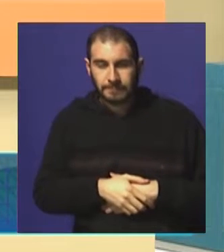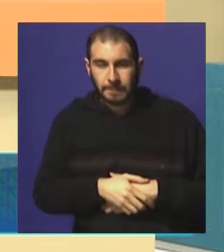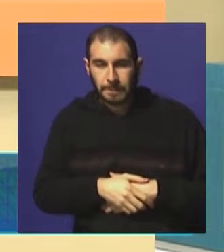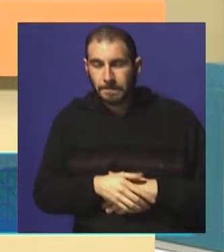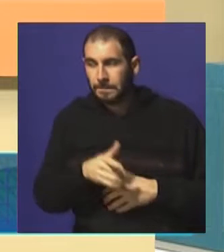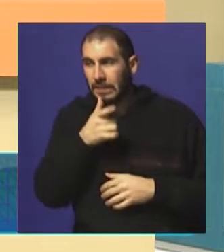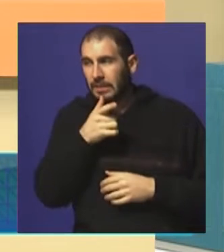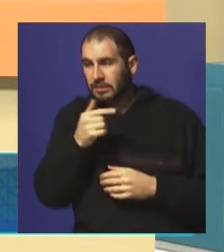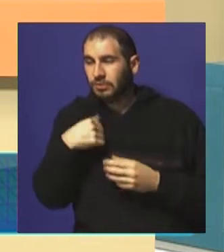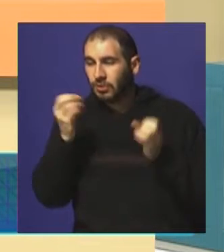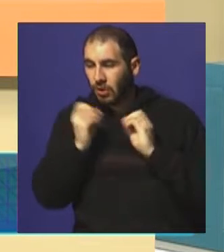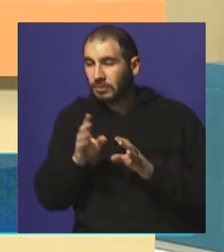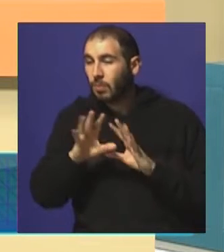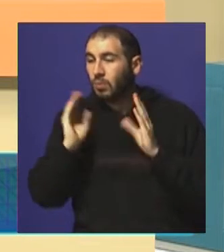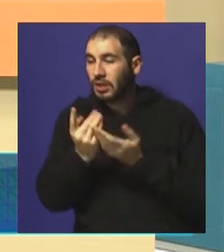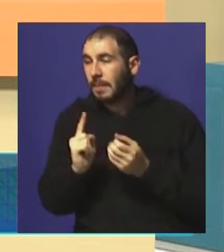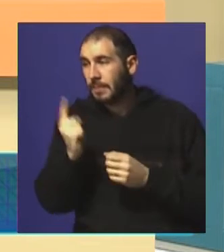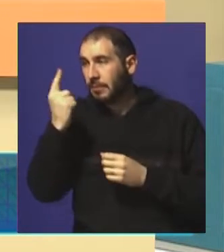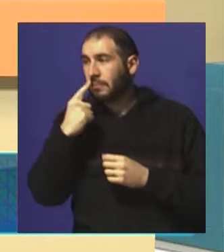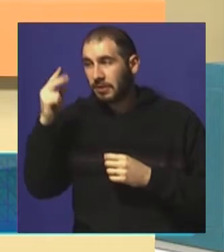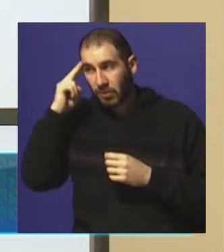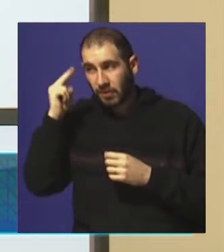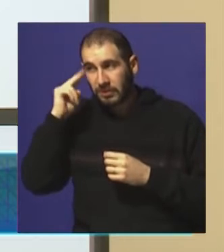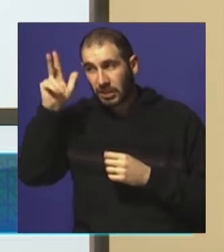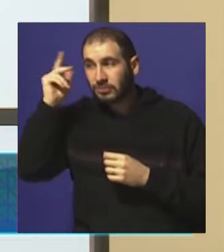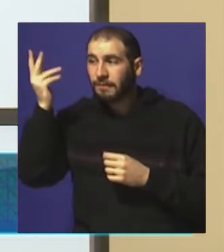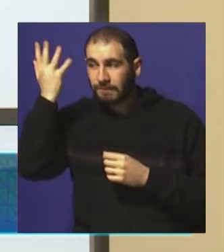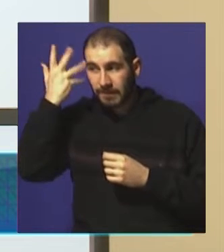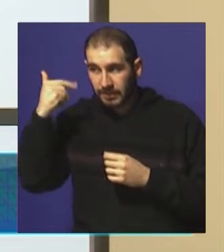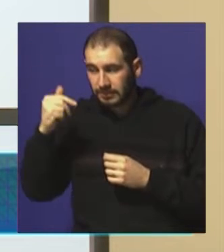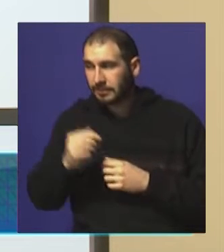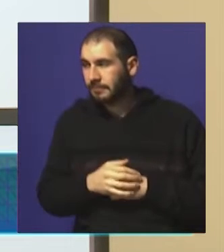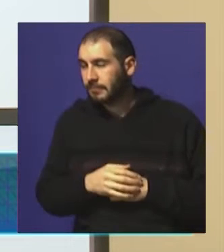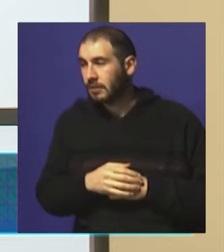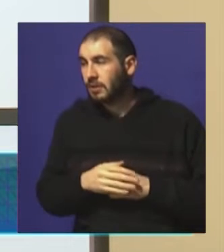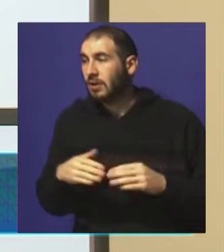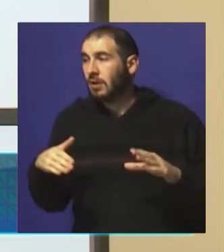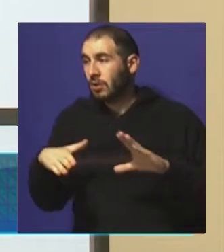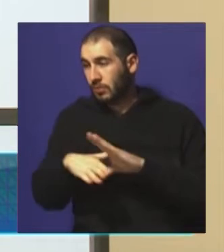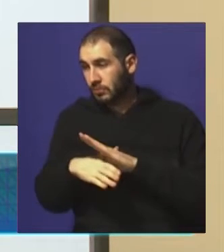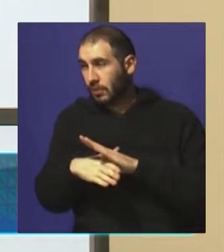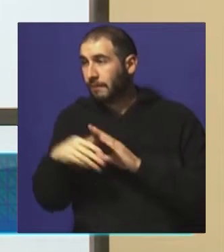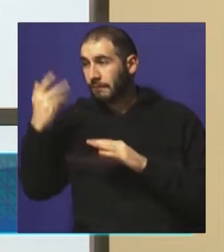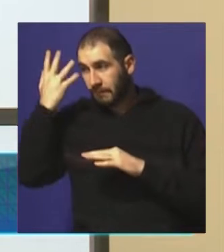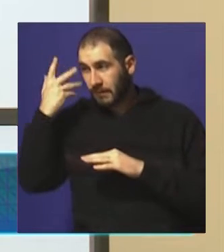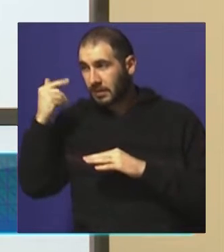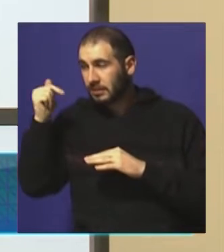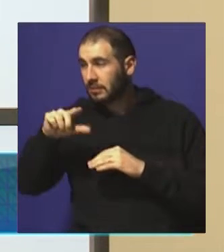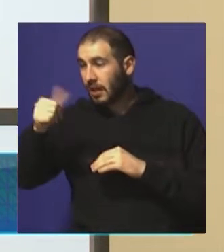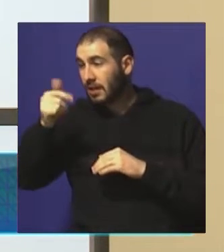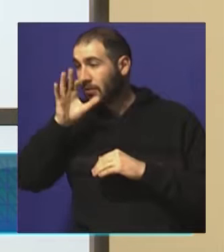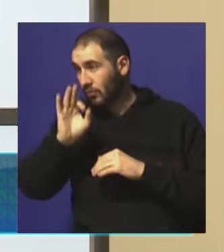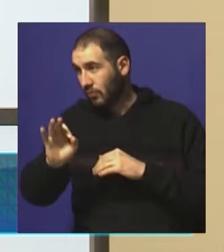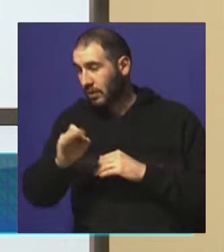Mirá, yo empecé, mi primer Mundial fue en 1998 en Francia. Y se daba el caso de que Francia nunca había ganado